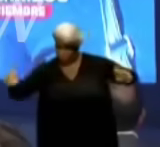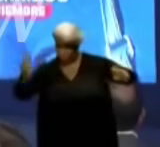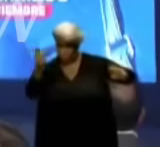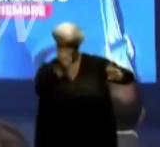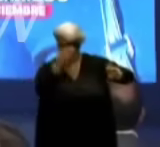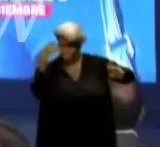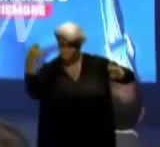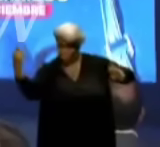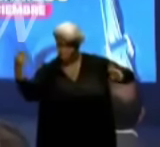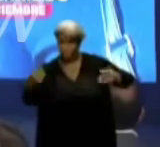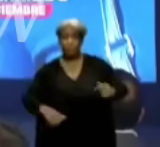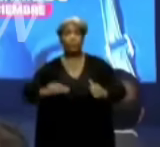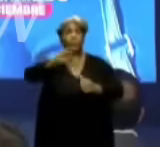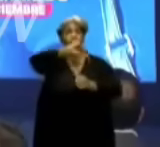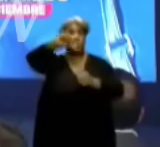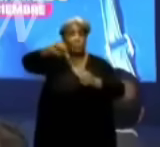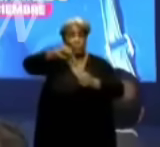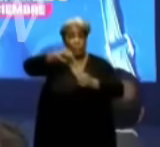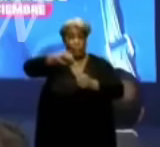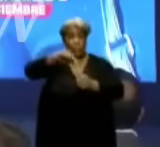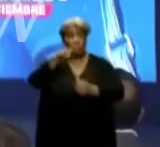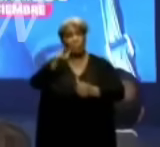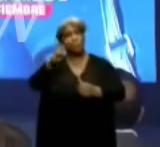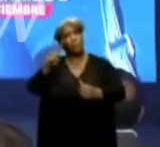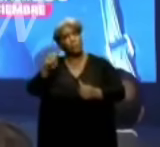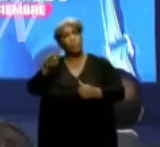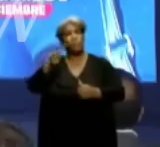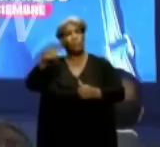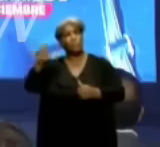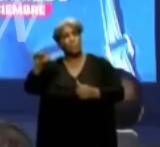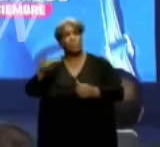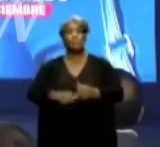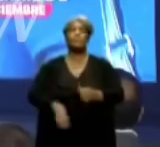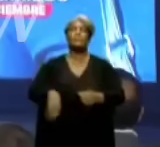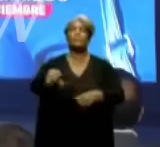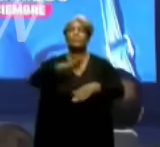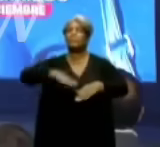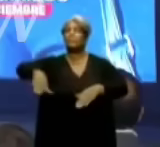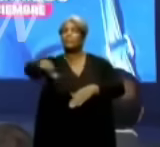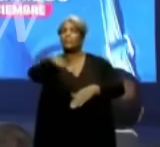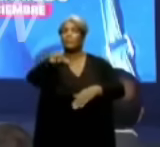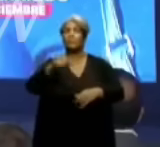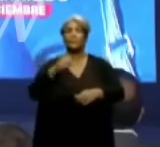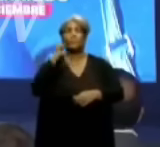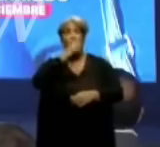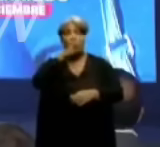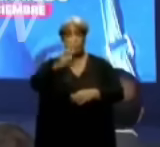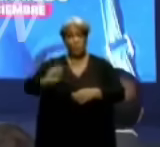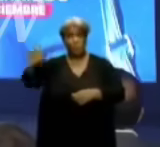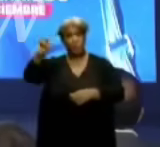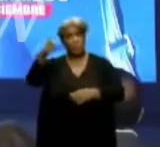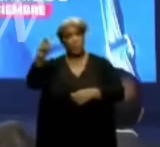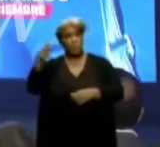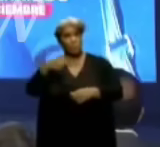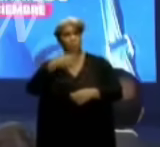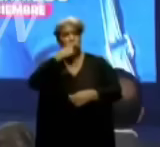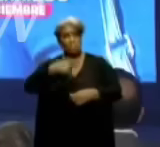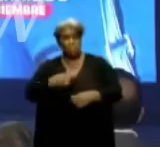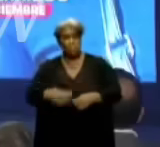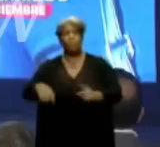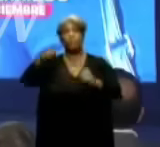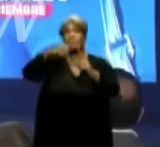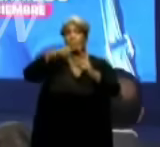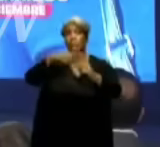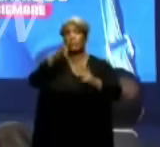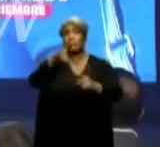en Asua los 24 y 25 de noviembre, en Los Frailes de Santo Domingo Este, 1 y 2 de diciembre, San Cristóbal 6 y